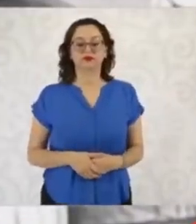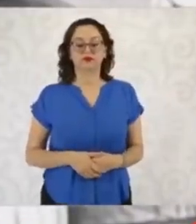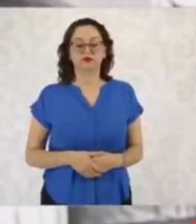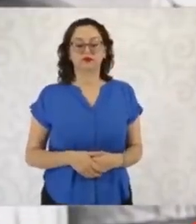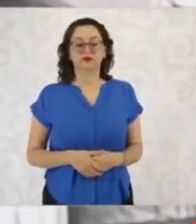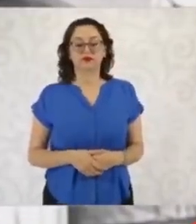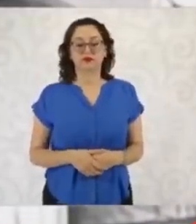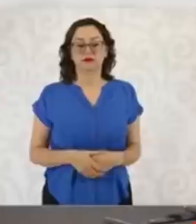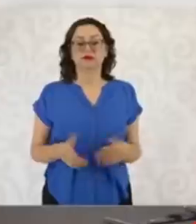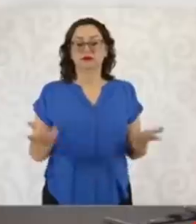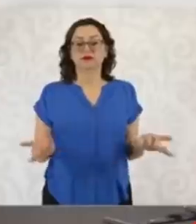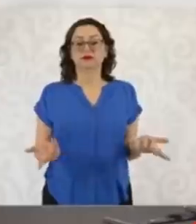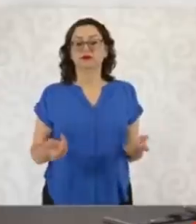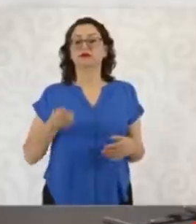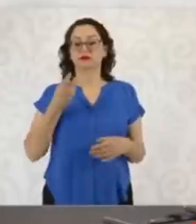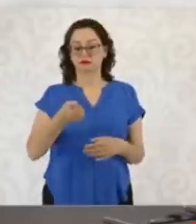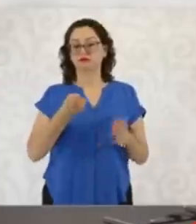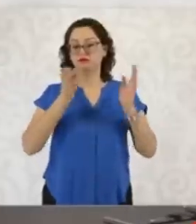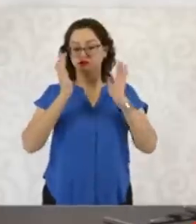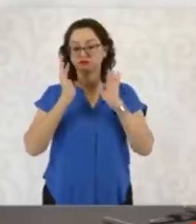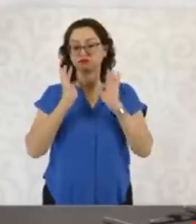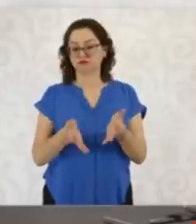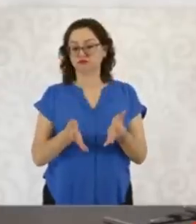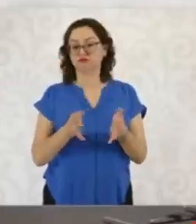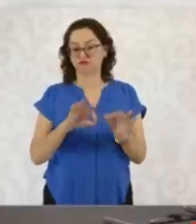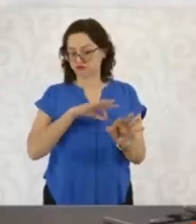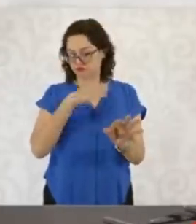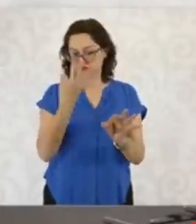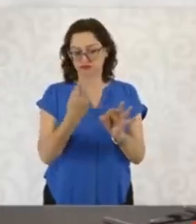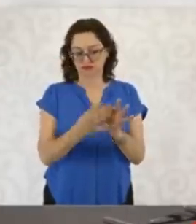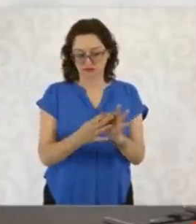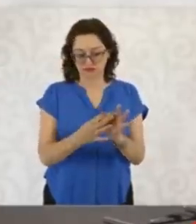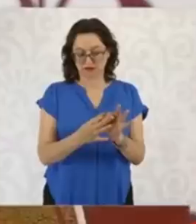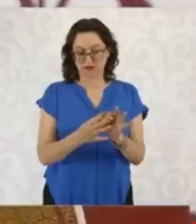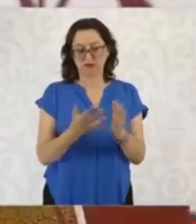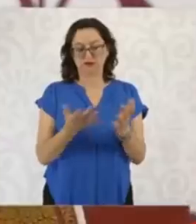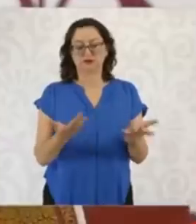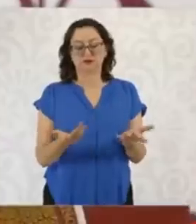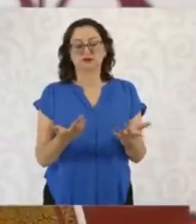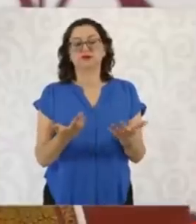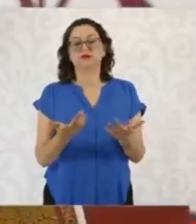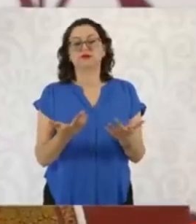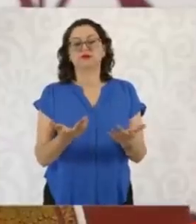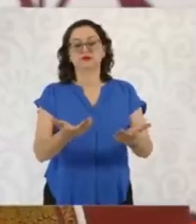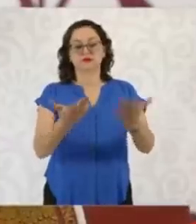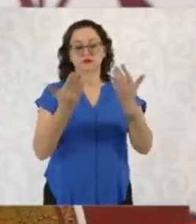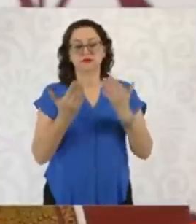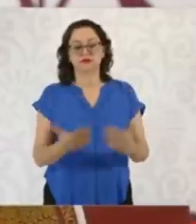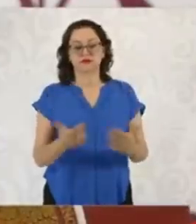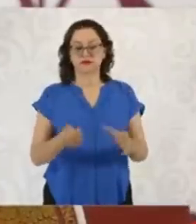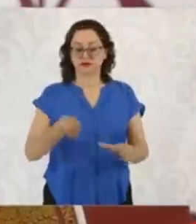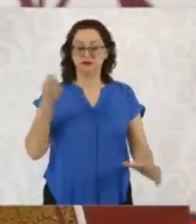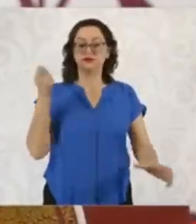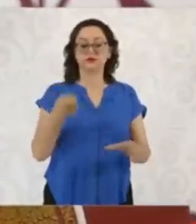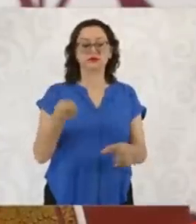Y esto ya se llevó a cabo. Ahora, ¿de dónde vienen las cantidades que están en la